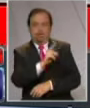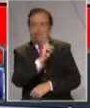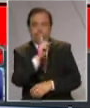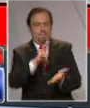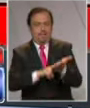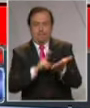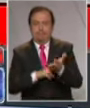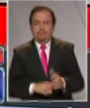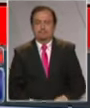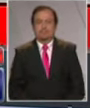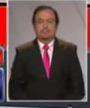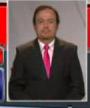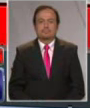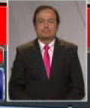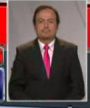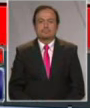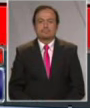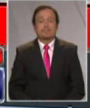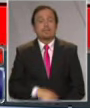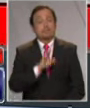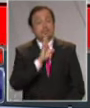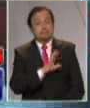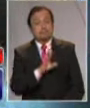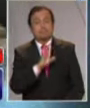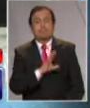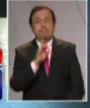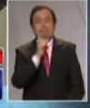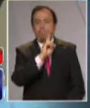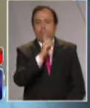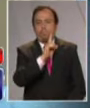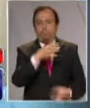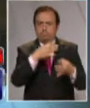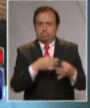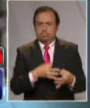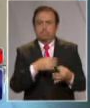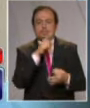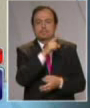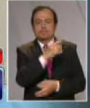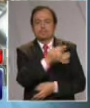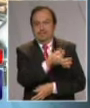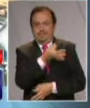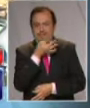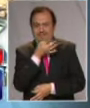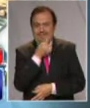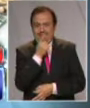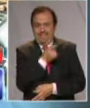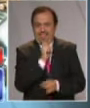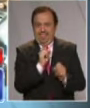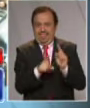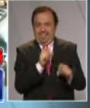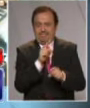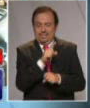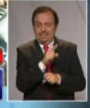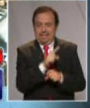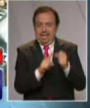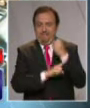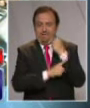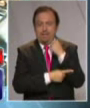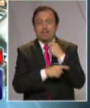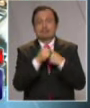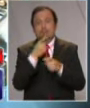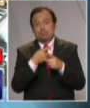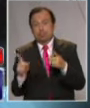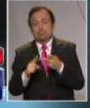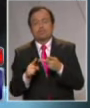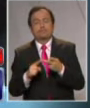por el Senado. Lo que pasa es que no es correcto como lo está planteando la defensa, y por otro